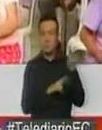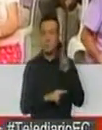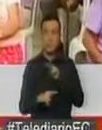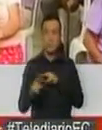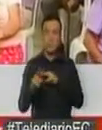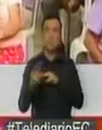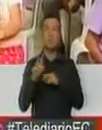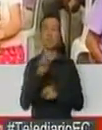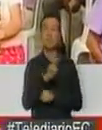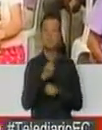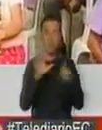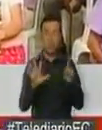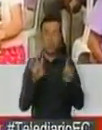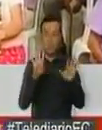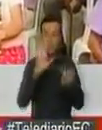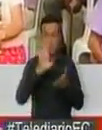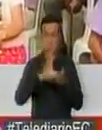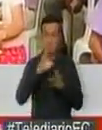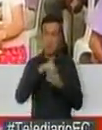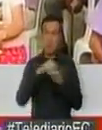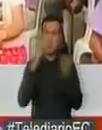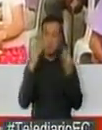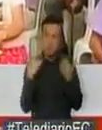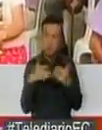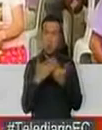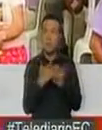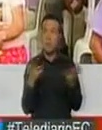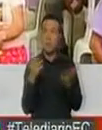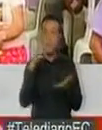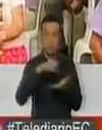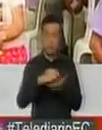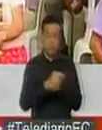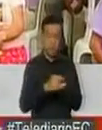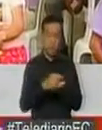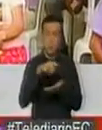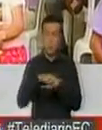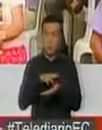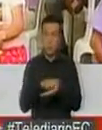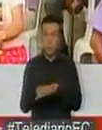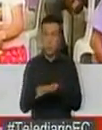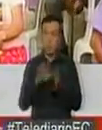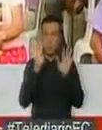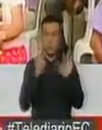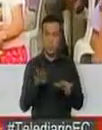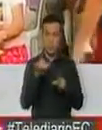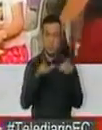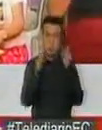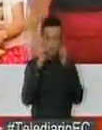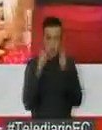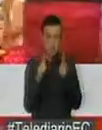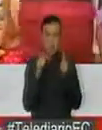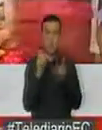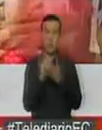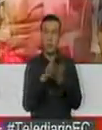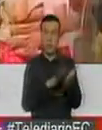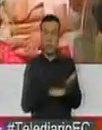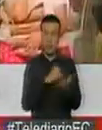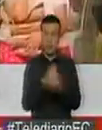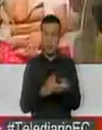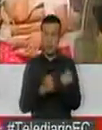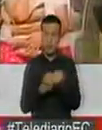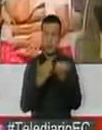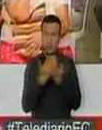en los 269 centros que tenemos en Guayas y Los Ríos y 9.000 personas que atendemos a través de dichos centros. Junto